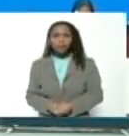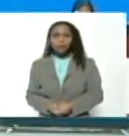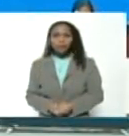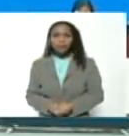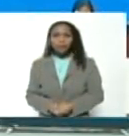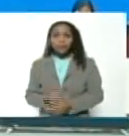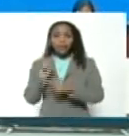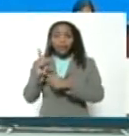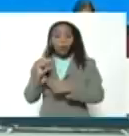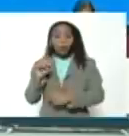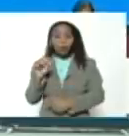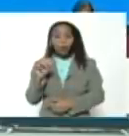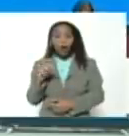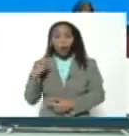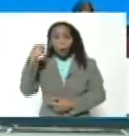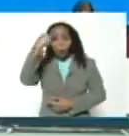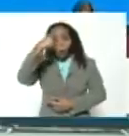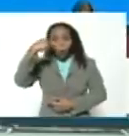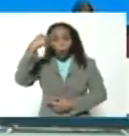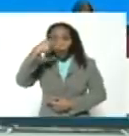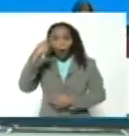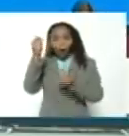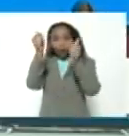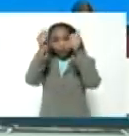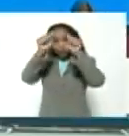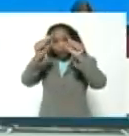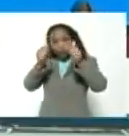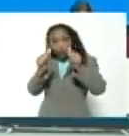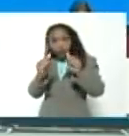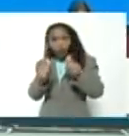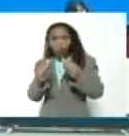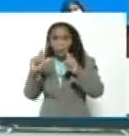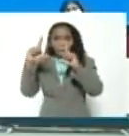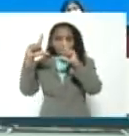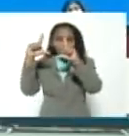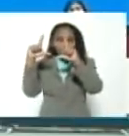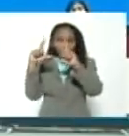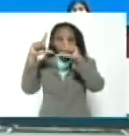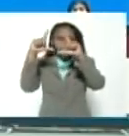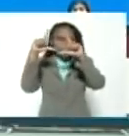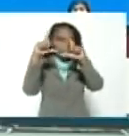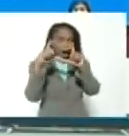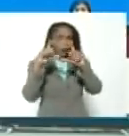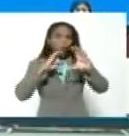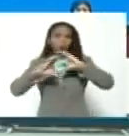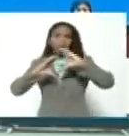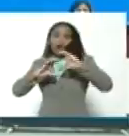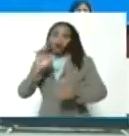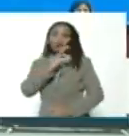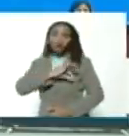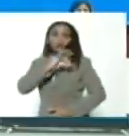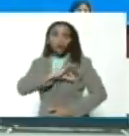desde su ojo de artista, de fotógrafo, de comunicador social,